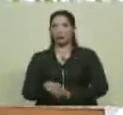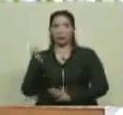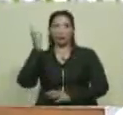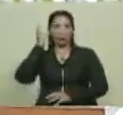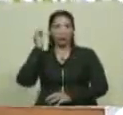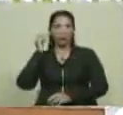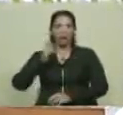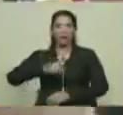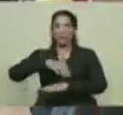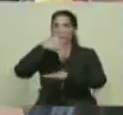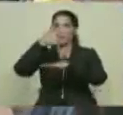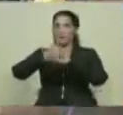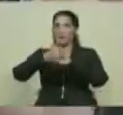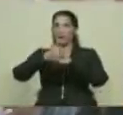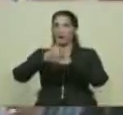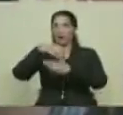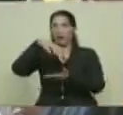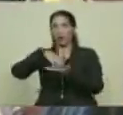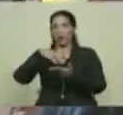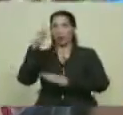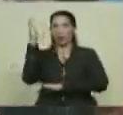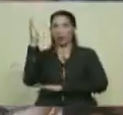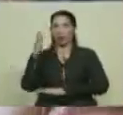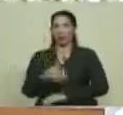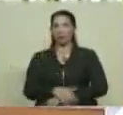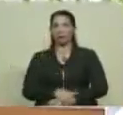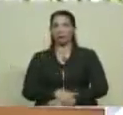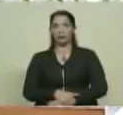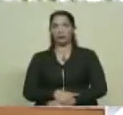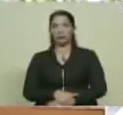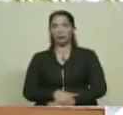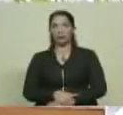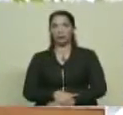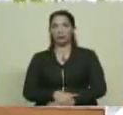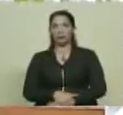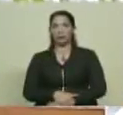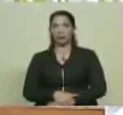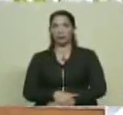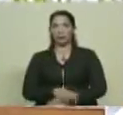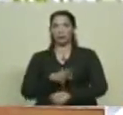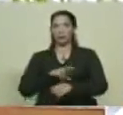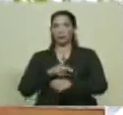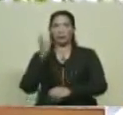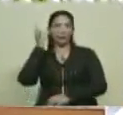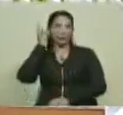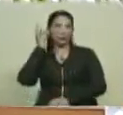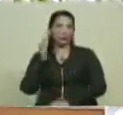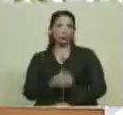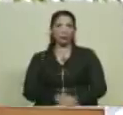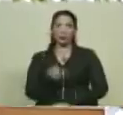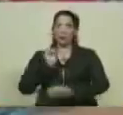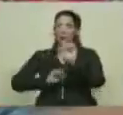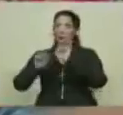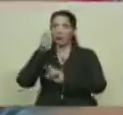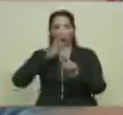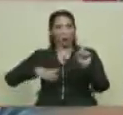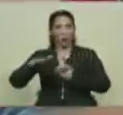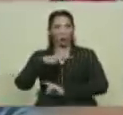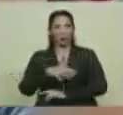fiscal superior del estado Lara. Ciudadana doctora Elba Iris Rodil, defensora del pueblo.